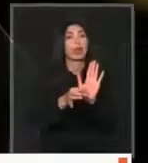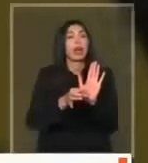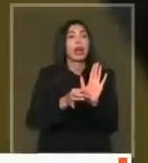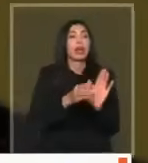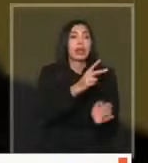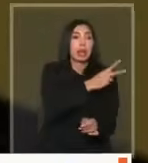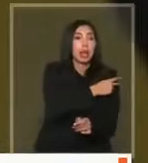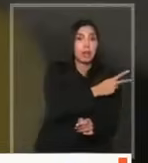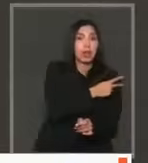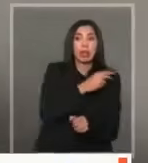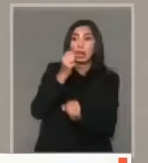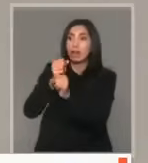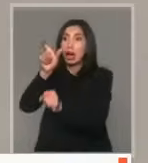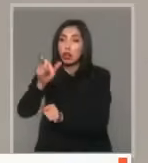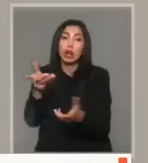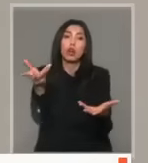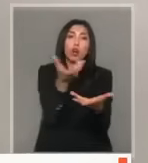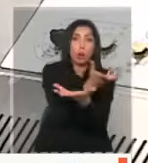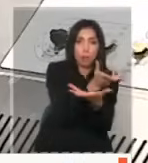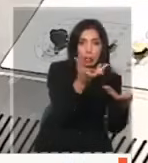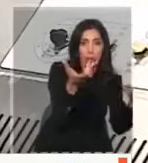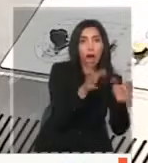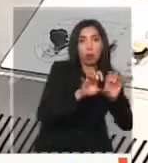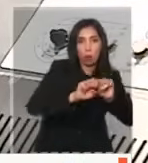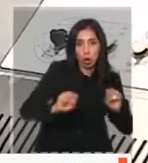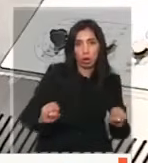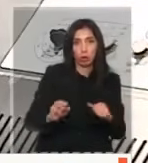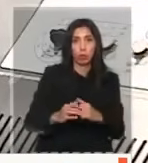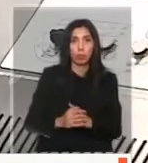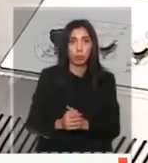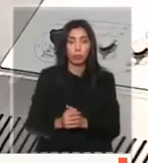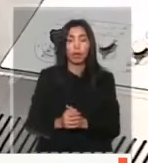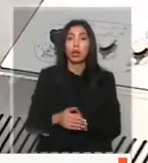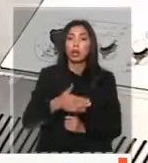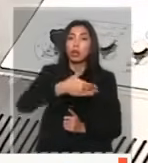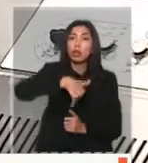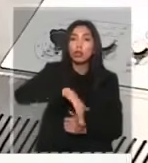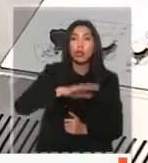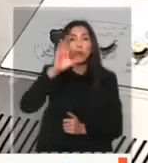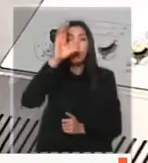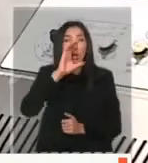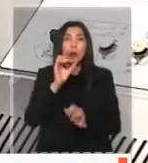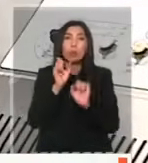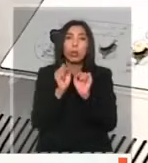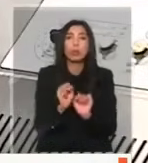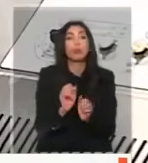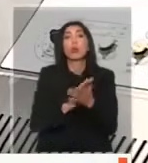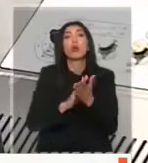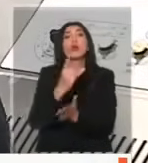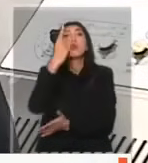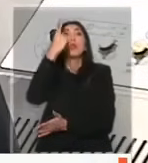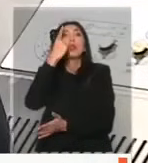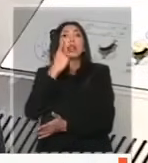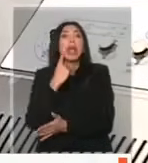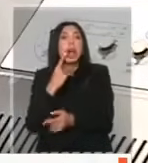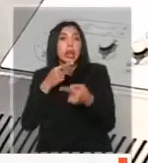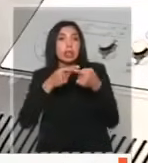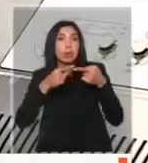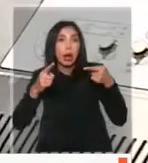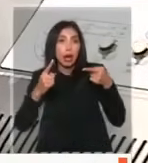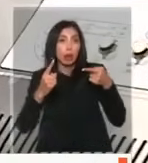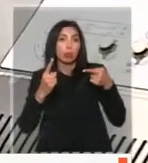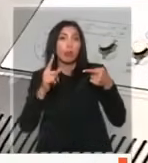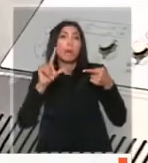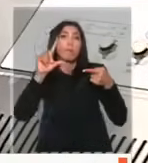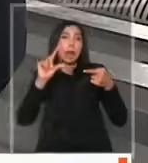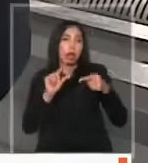trabajadores, la fórmula la que decidan. Estamos buscando la manera o de recortar un día a la semana la jornada o